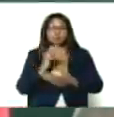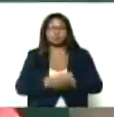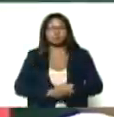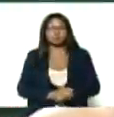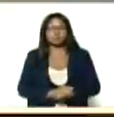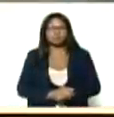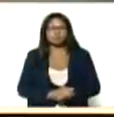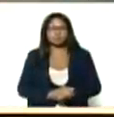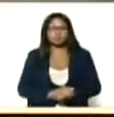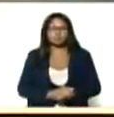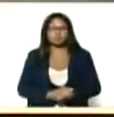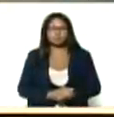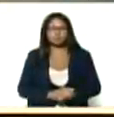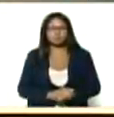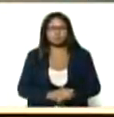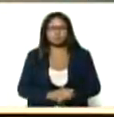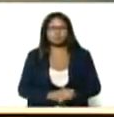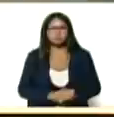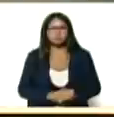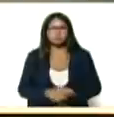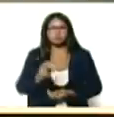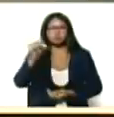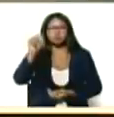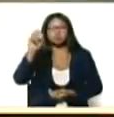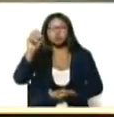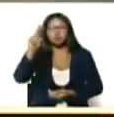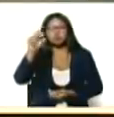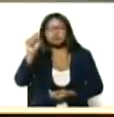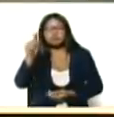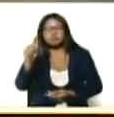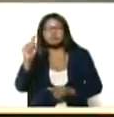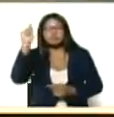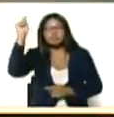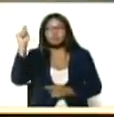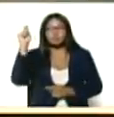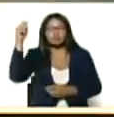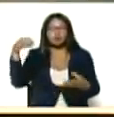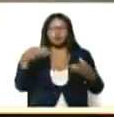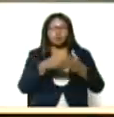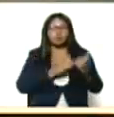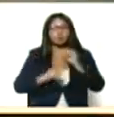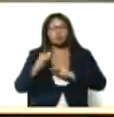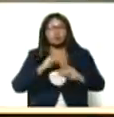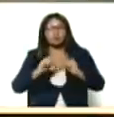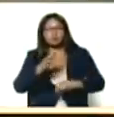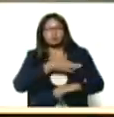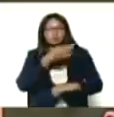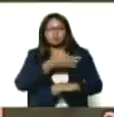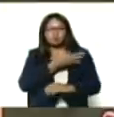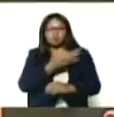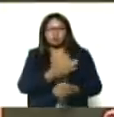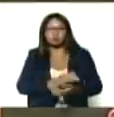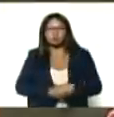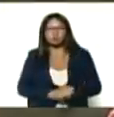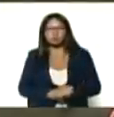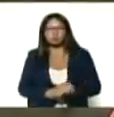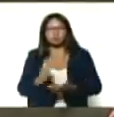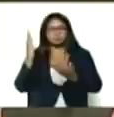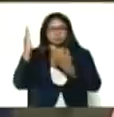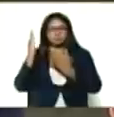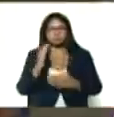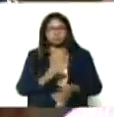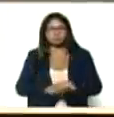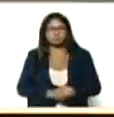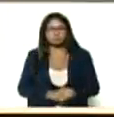Arnaldo. Nouslit Rodríguez, diputada, comisionada de movimientos sociales. Nouslit.